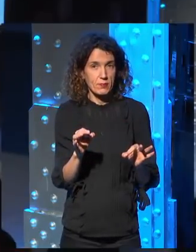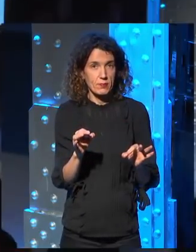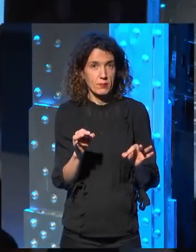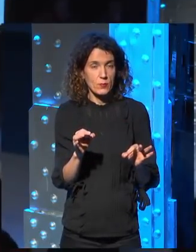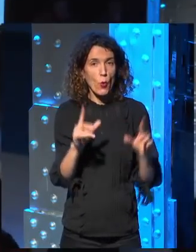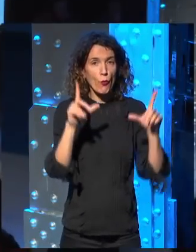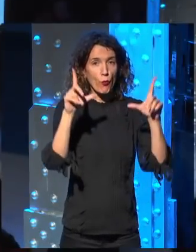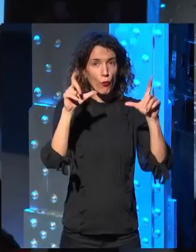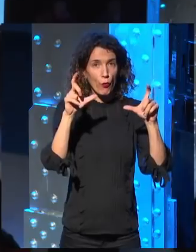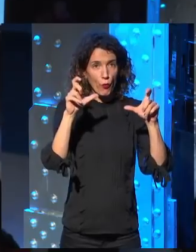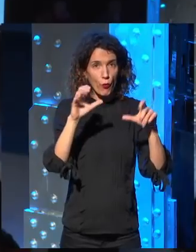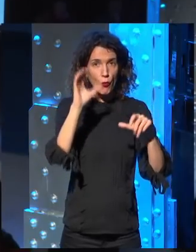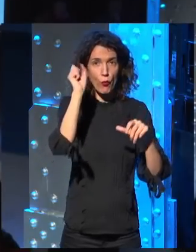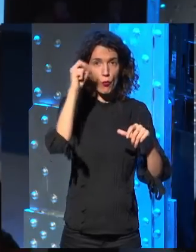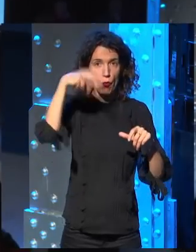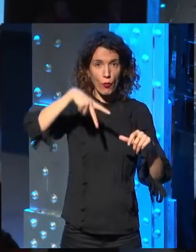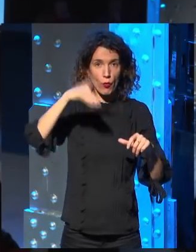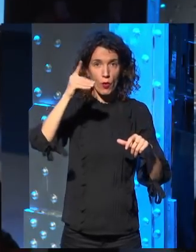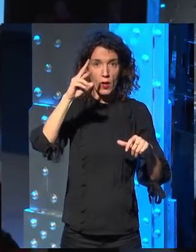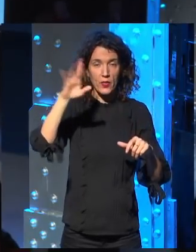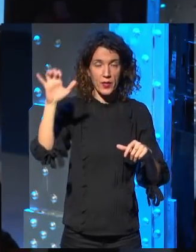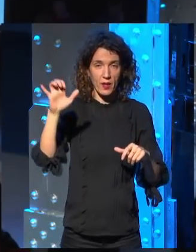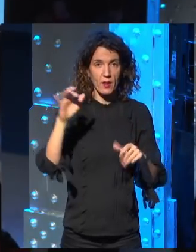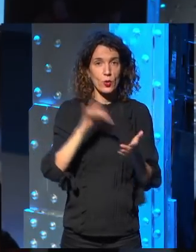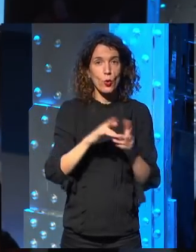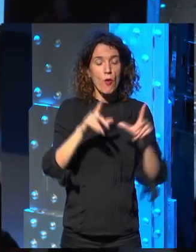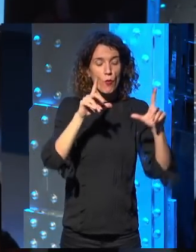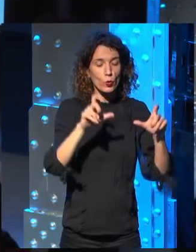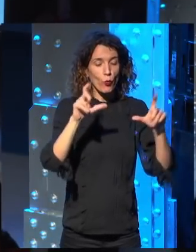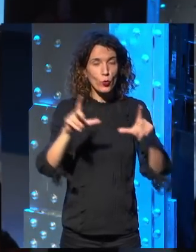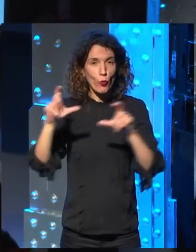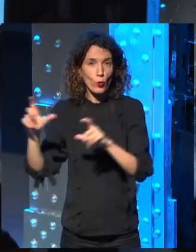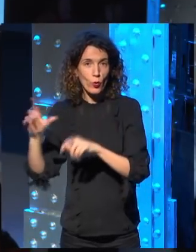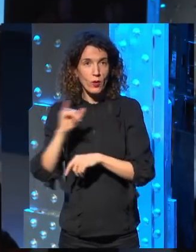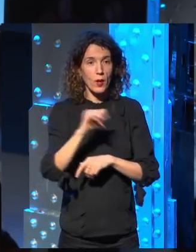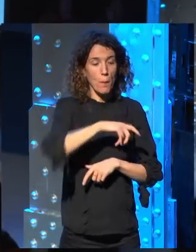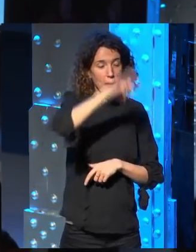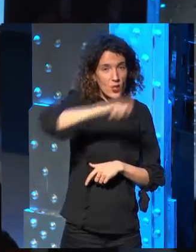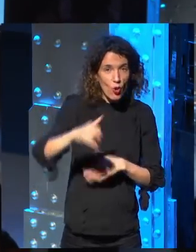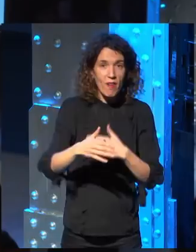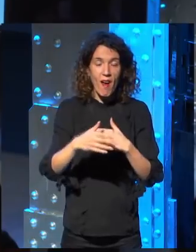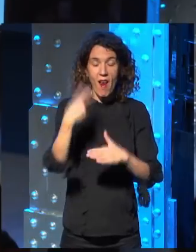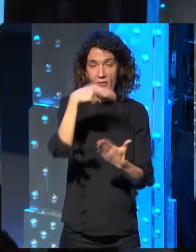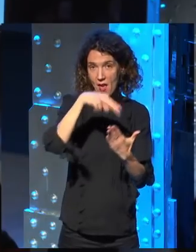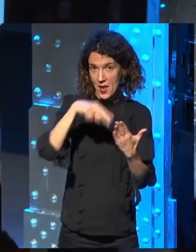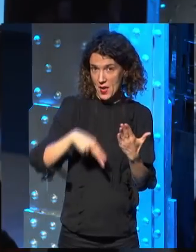este fotógrafo André Kertész tiene una serie de fotos que se llama de gente leyendo,